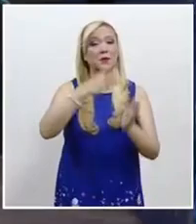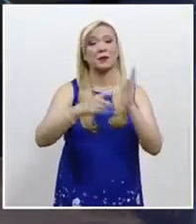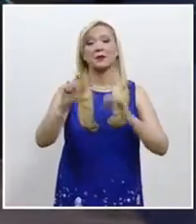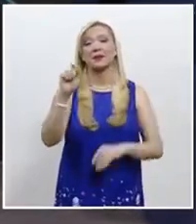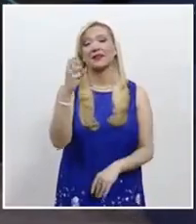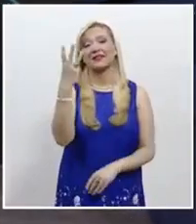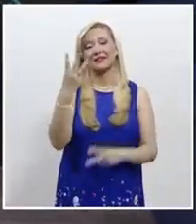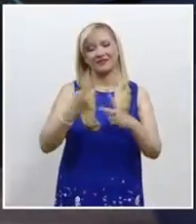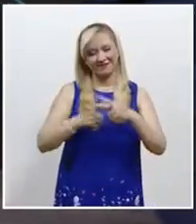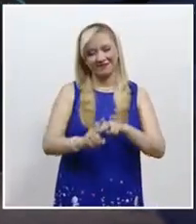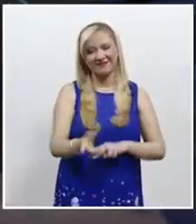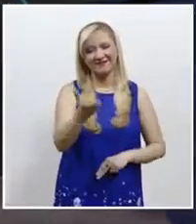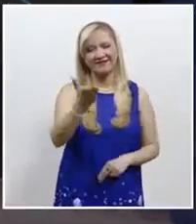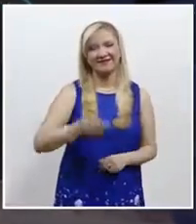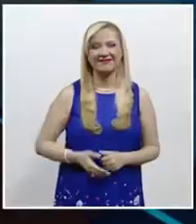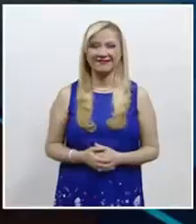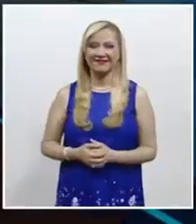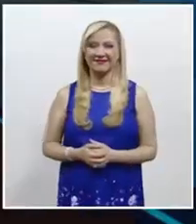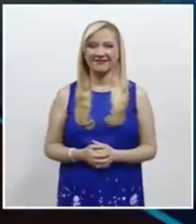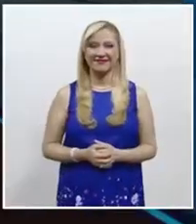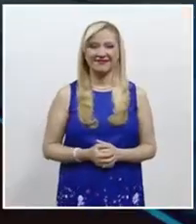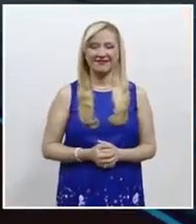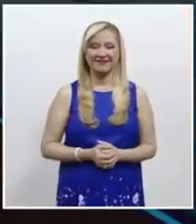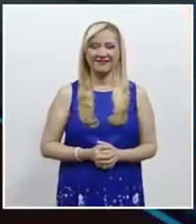2023. Comenzamos.